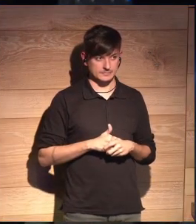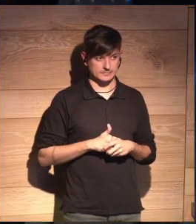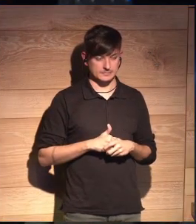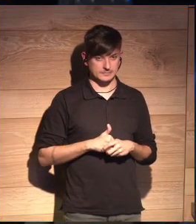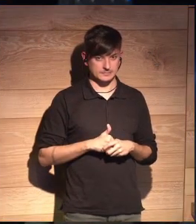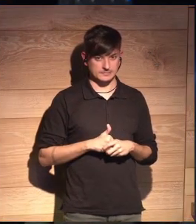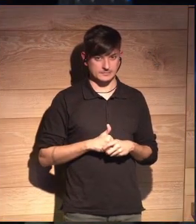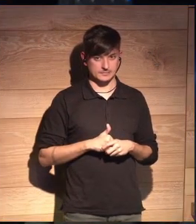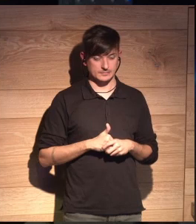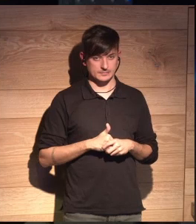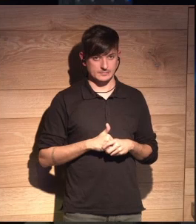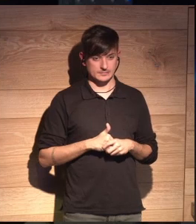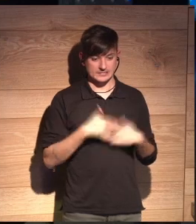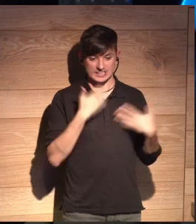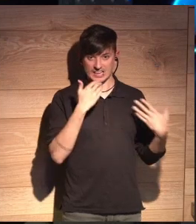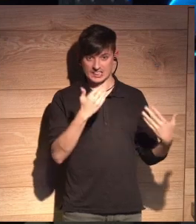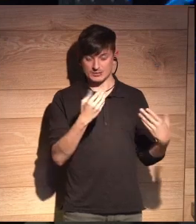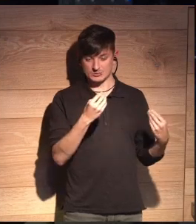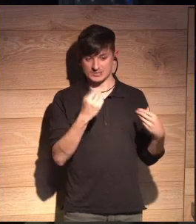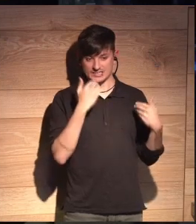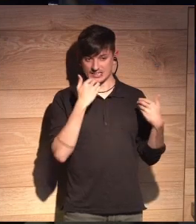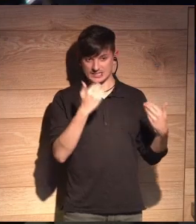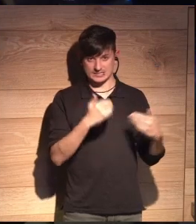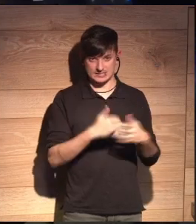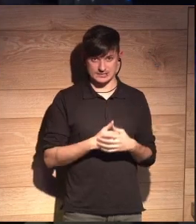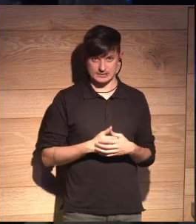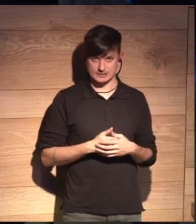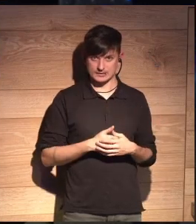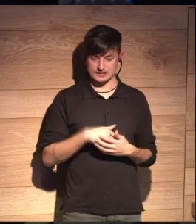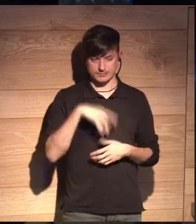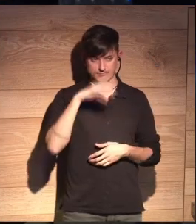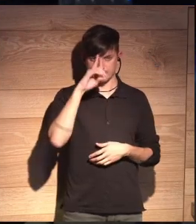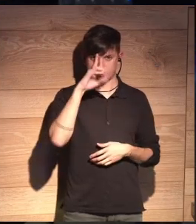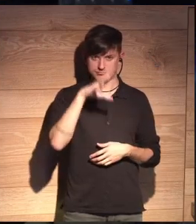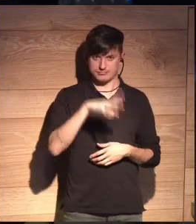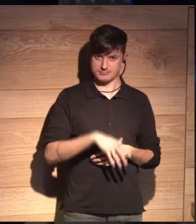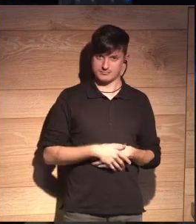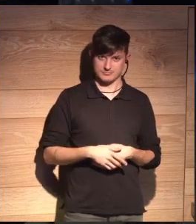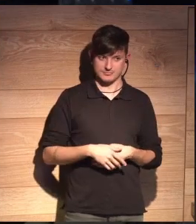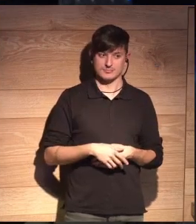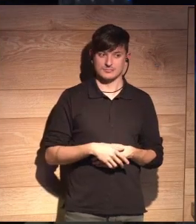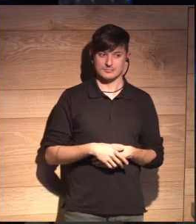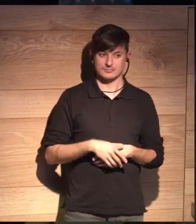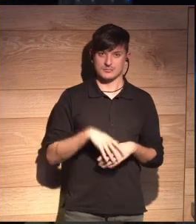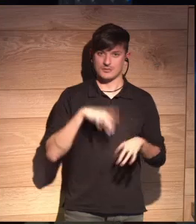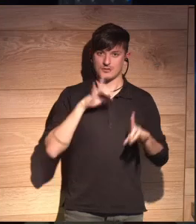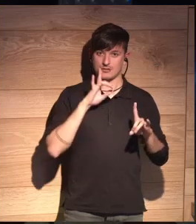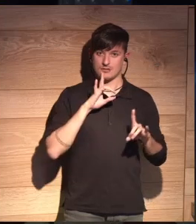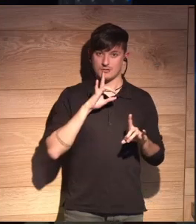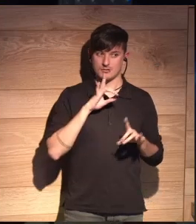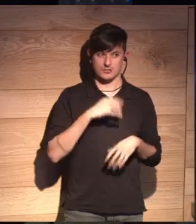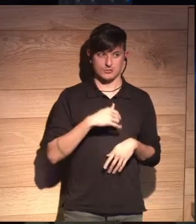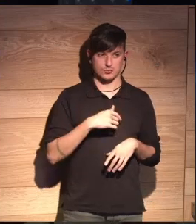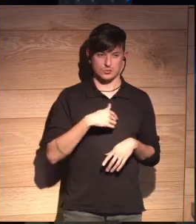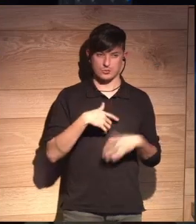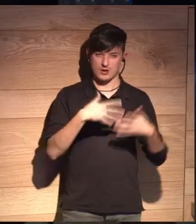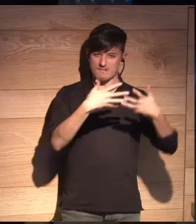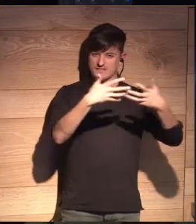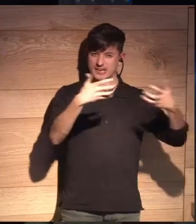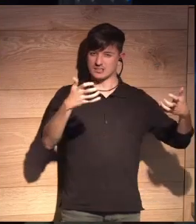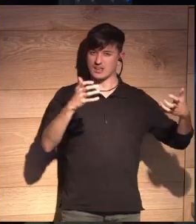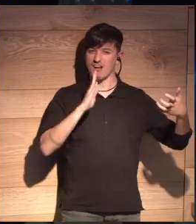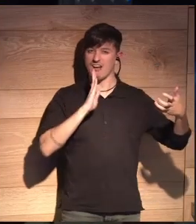gracias muchas gracias carlos sí bueno hemos hemos asistido yo me quedo con esta frase que